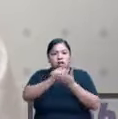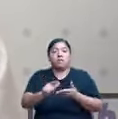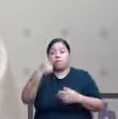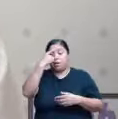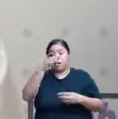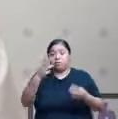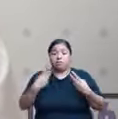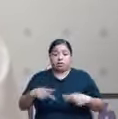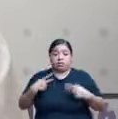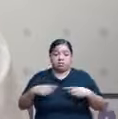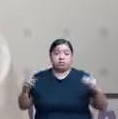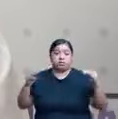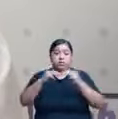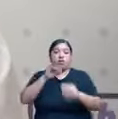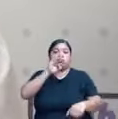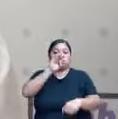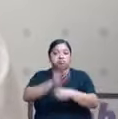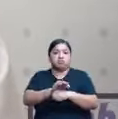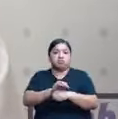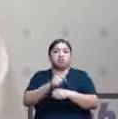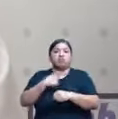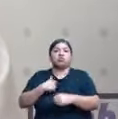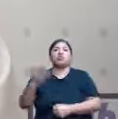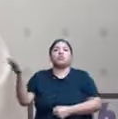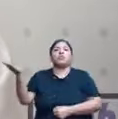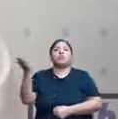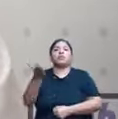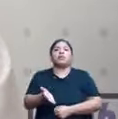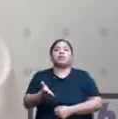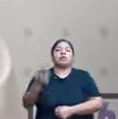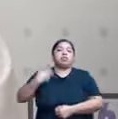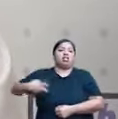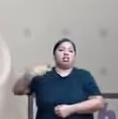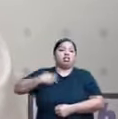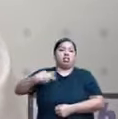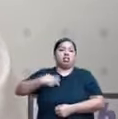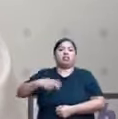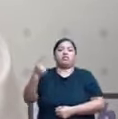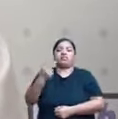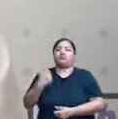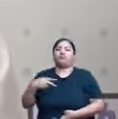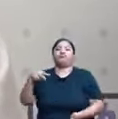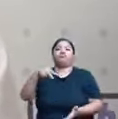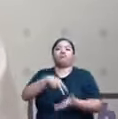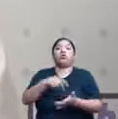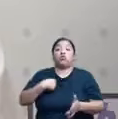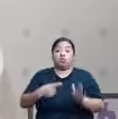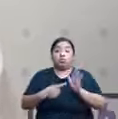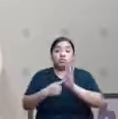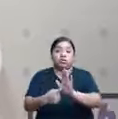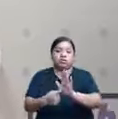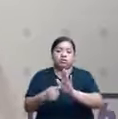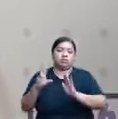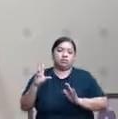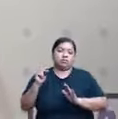los mixquiahualenses. Estoy aquí para limpiar mi imagen por tanto que han dicho, sin embargo dije que no muestro porque es en